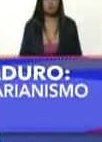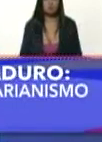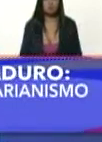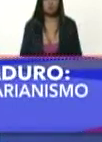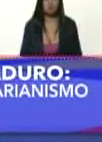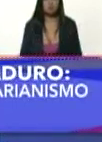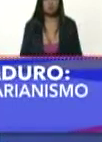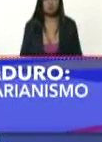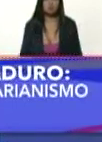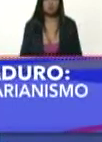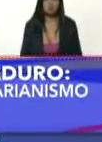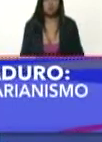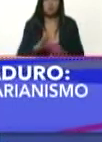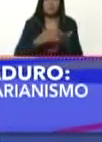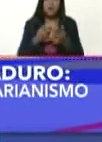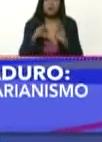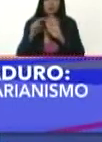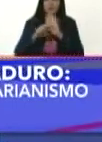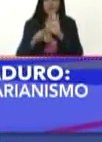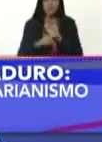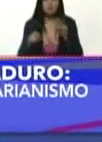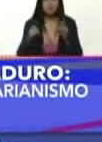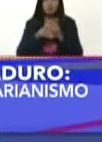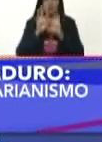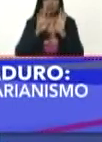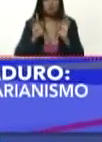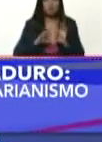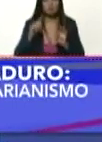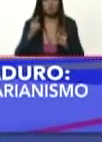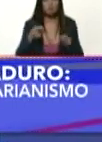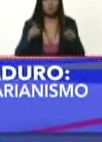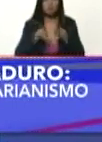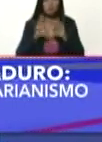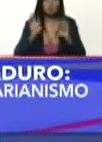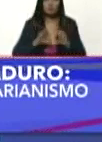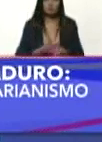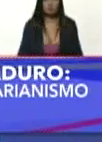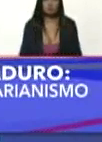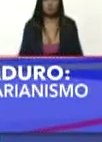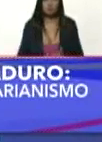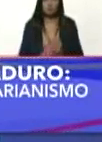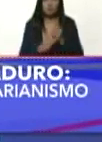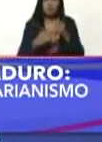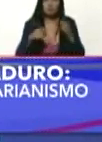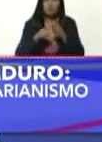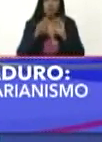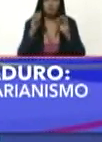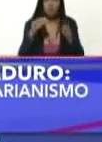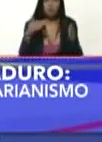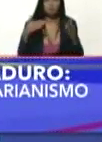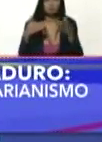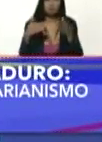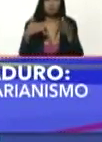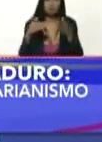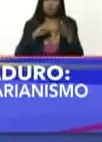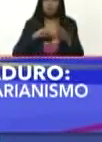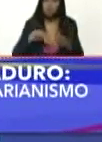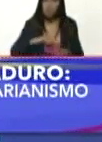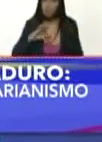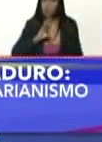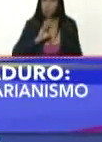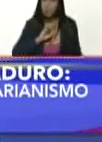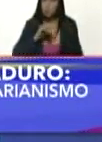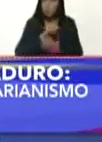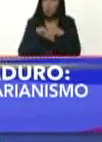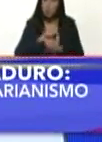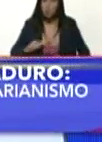porque todos los planes estratégicos, tácticos, operacionales, de la Comandancia Estratégica Operacional, de la